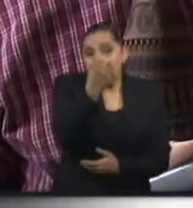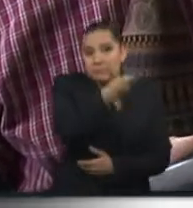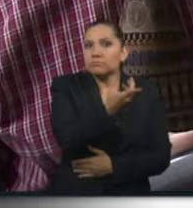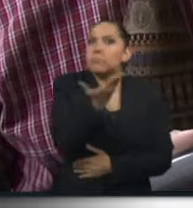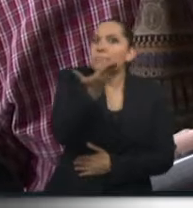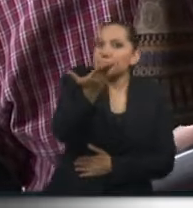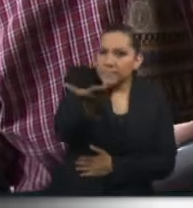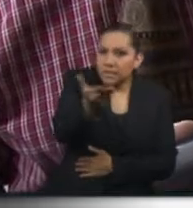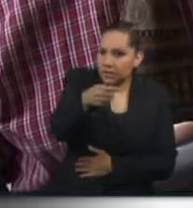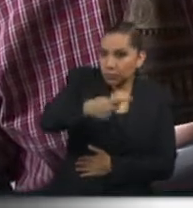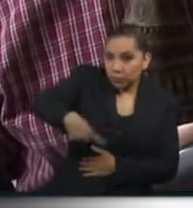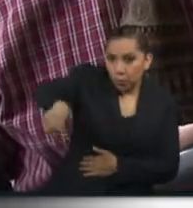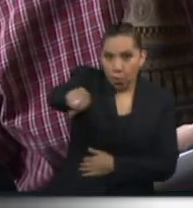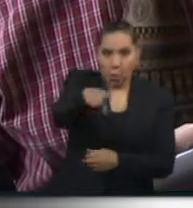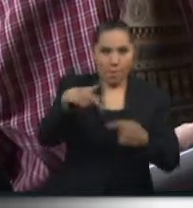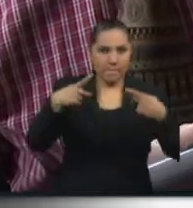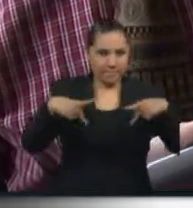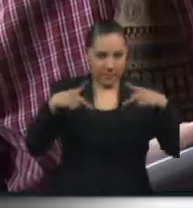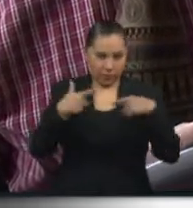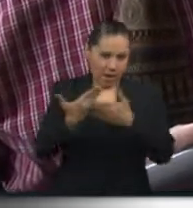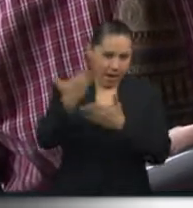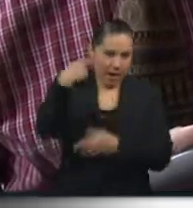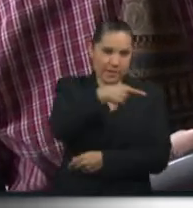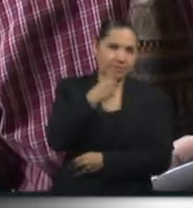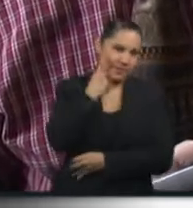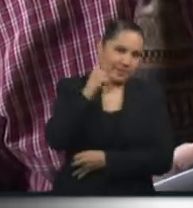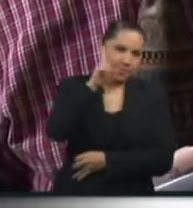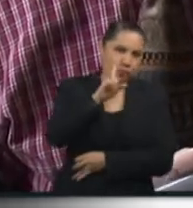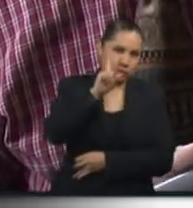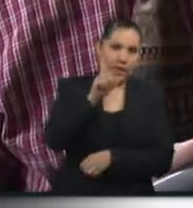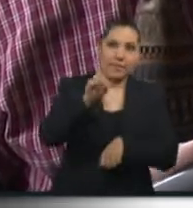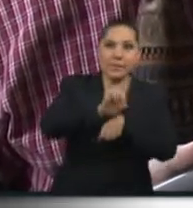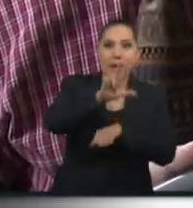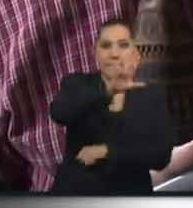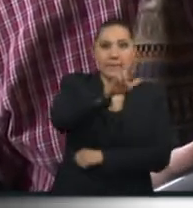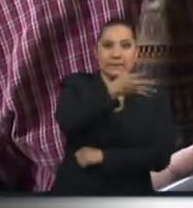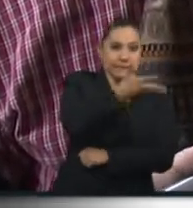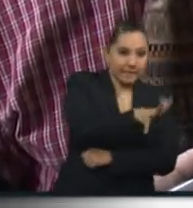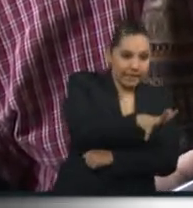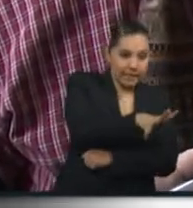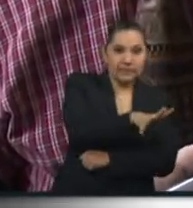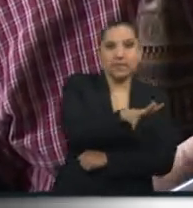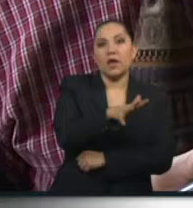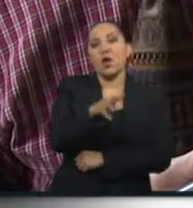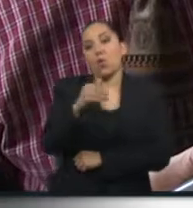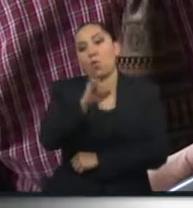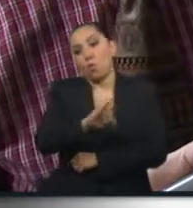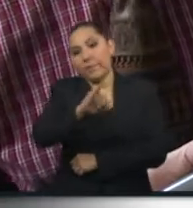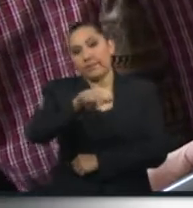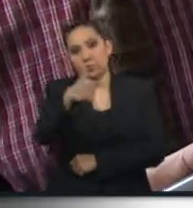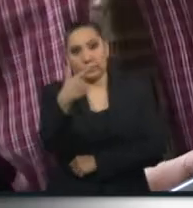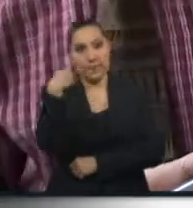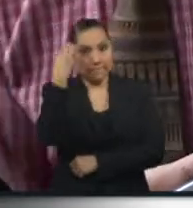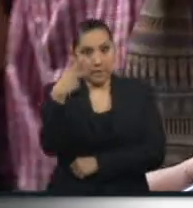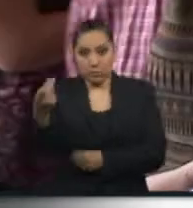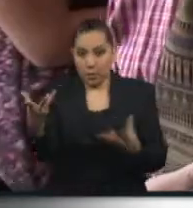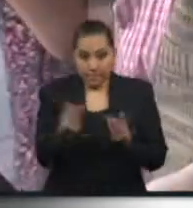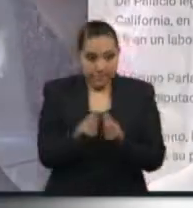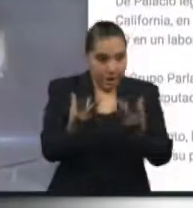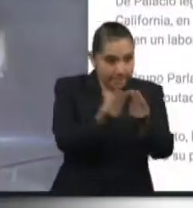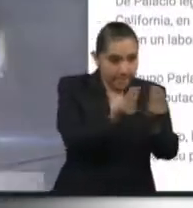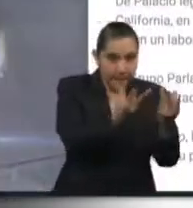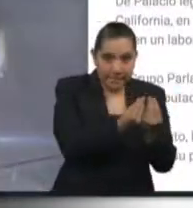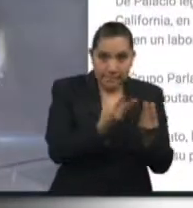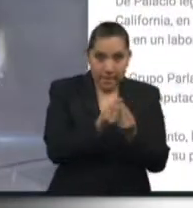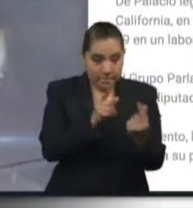que coincidieron en reuniones con la diputada los días martes 10 y jueves 12 de marzo, a que se apeguen a los protocolos médicos de